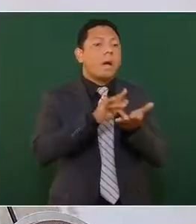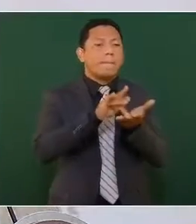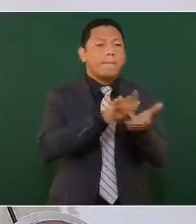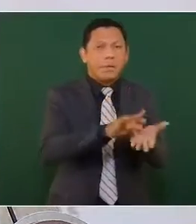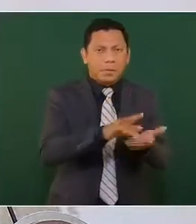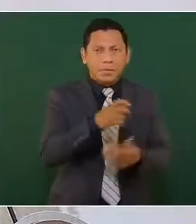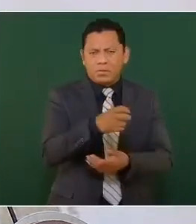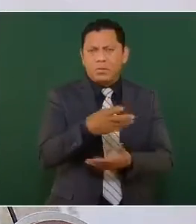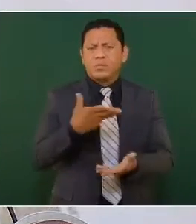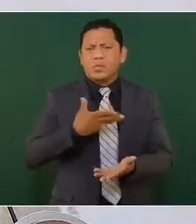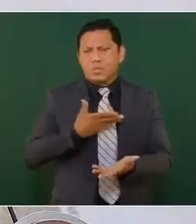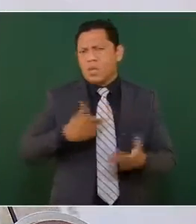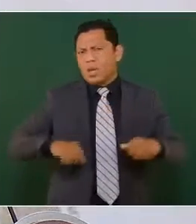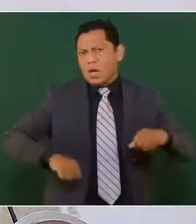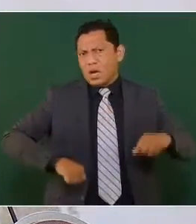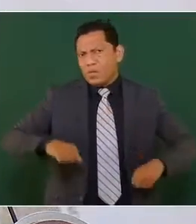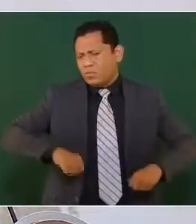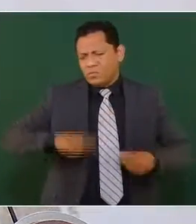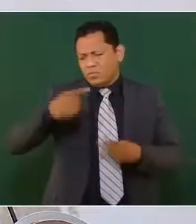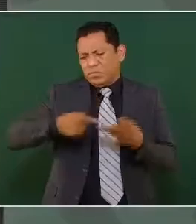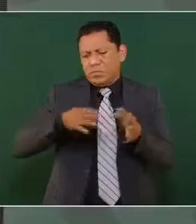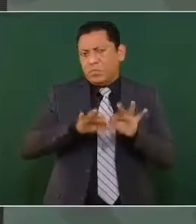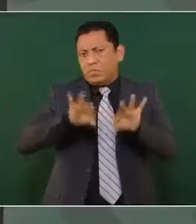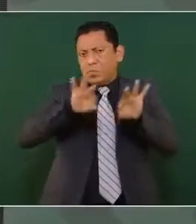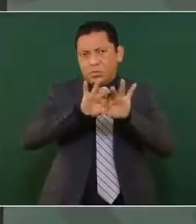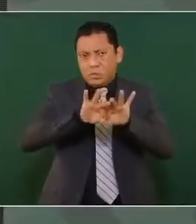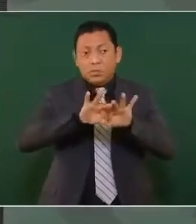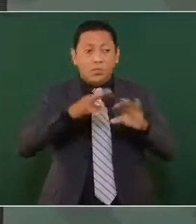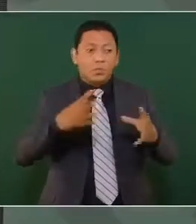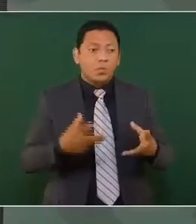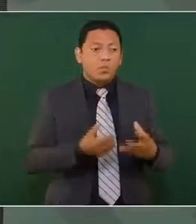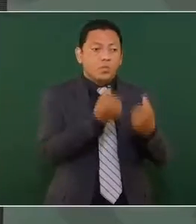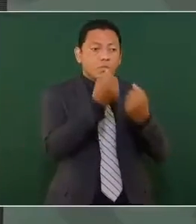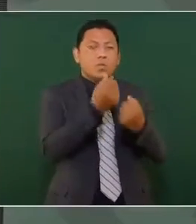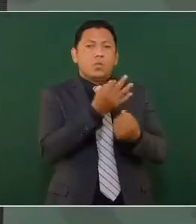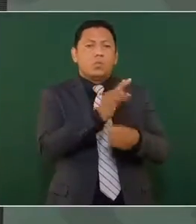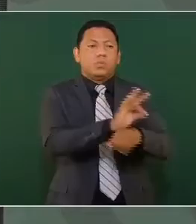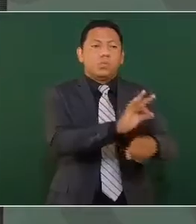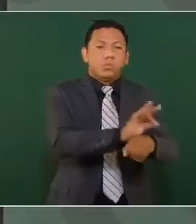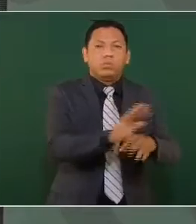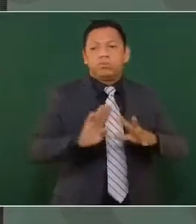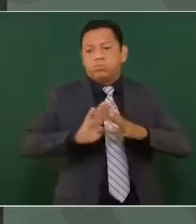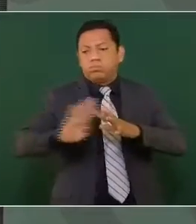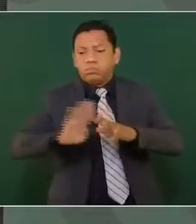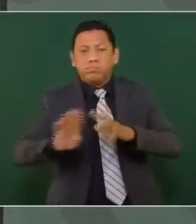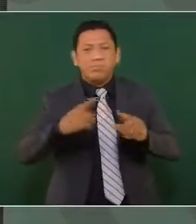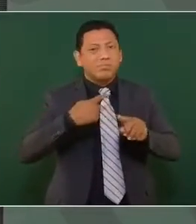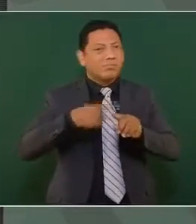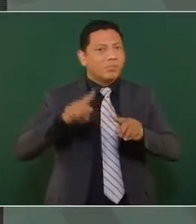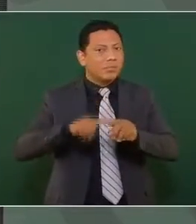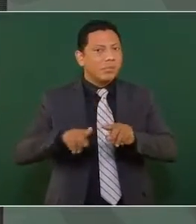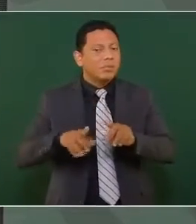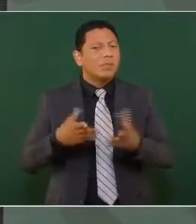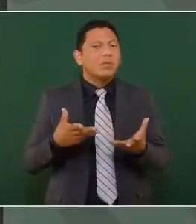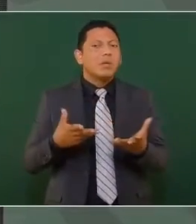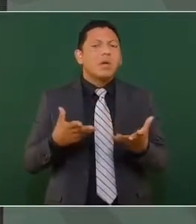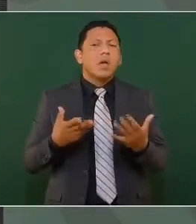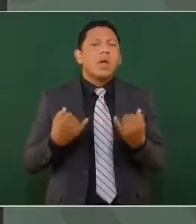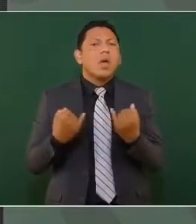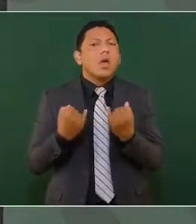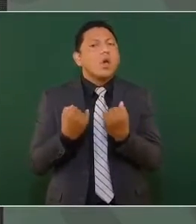han hecho rescates importantes de estos migrantes. Y a la par